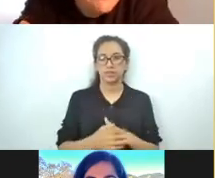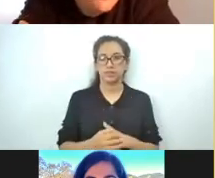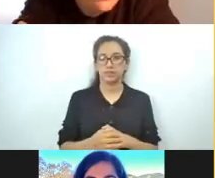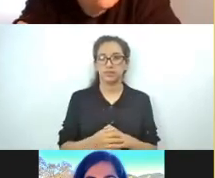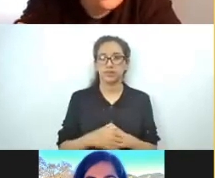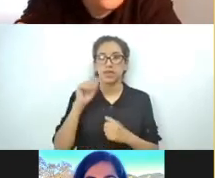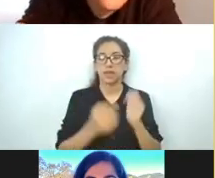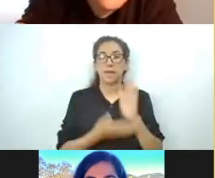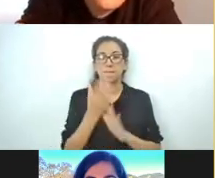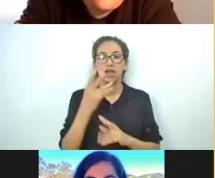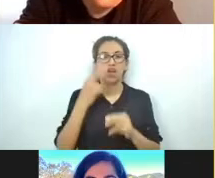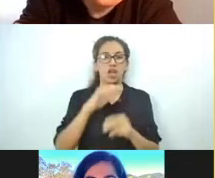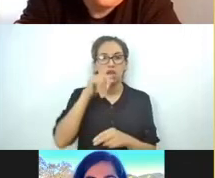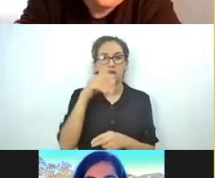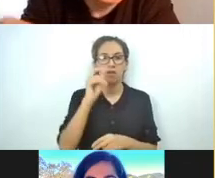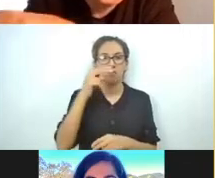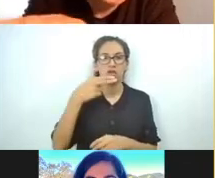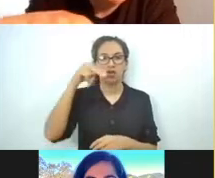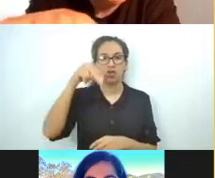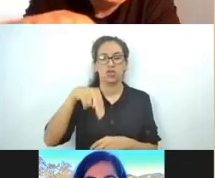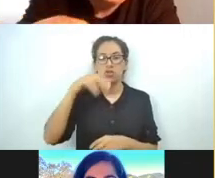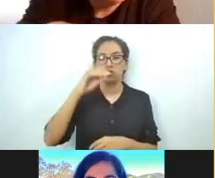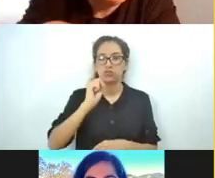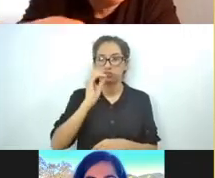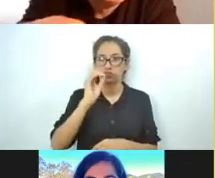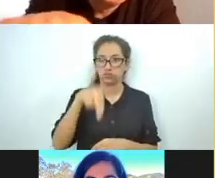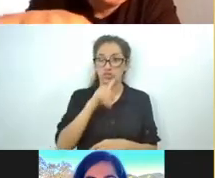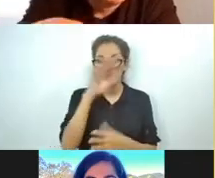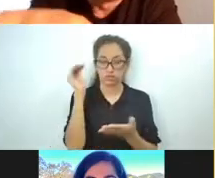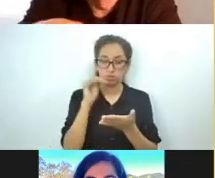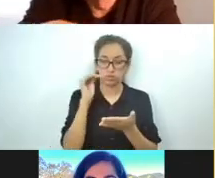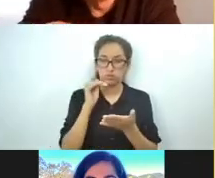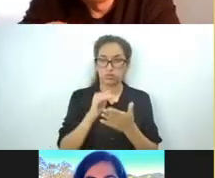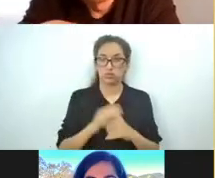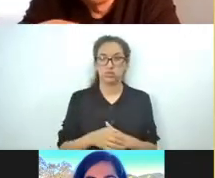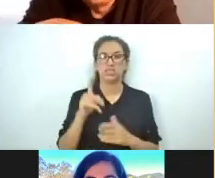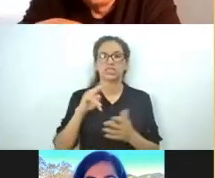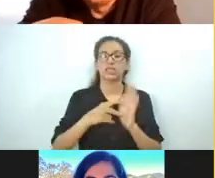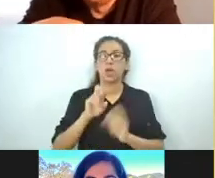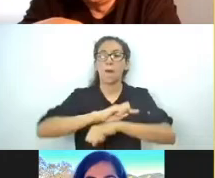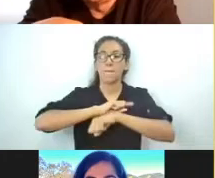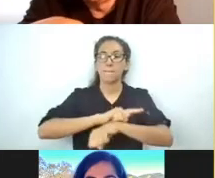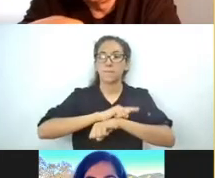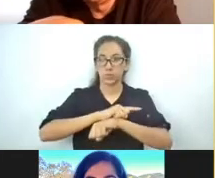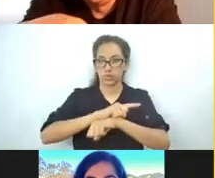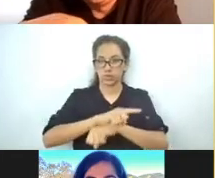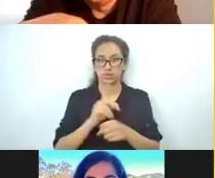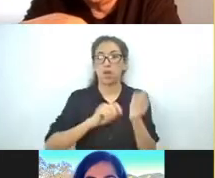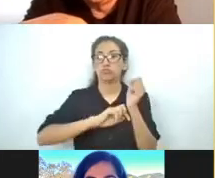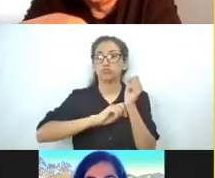llevaba Master y Johnson, es que ellos estudiaron esto con prostitutas, ¿no?